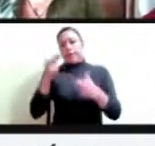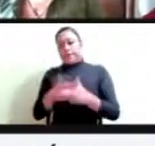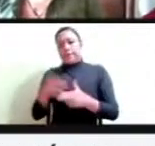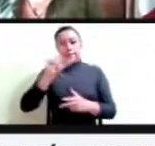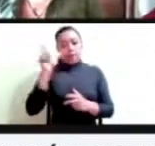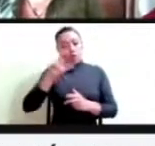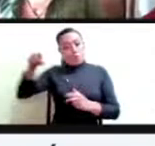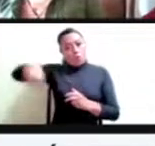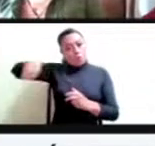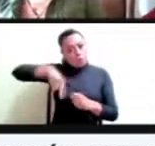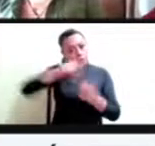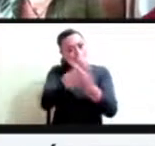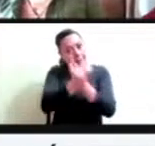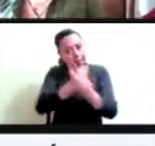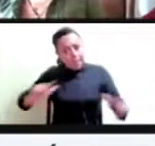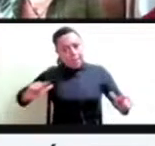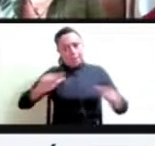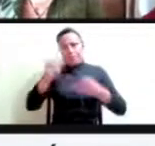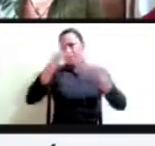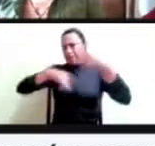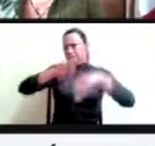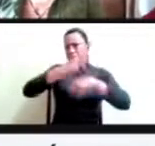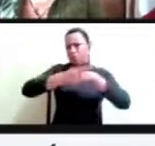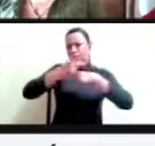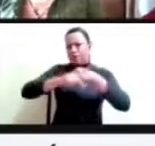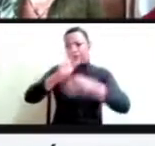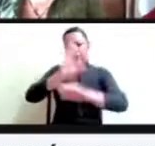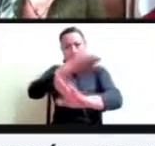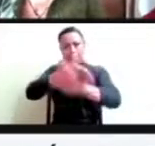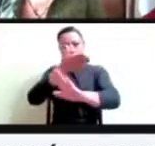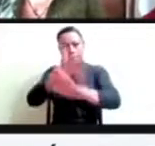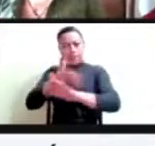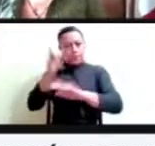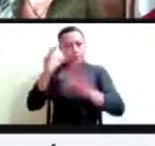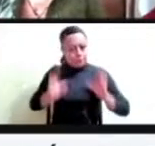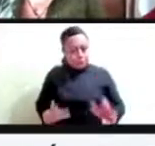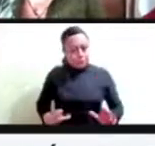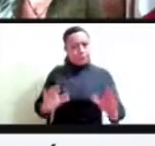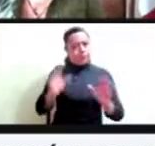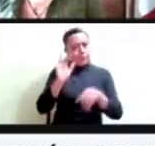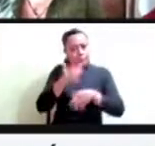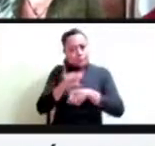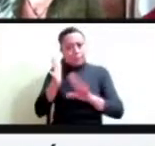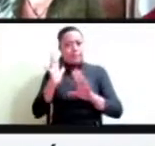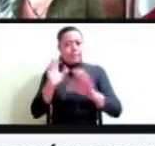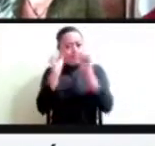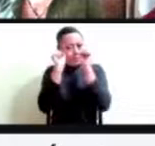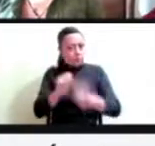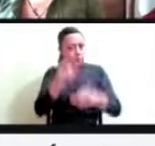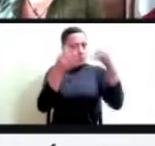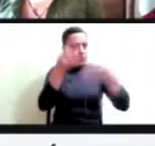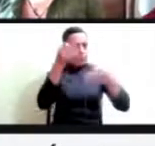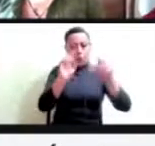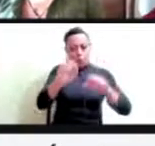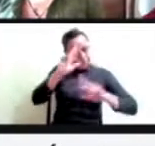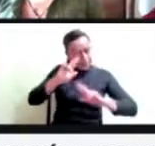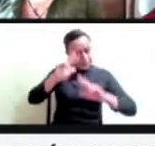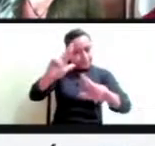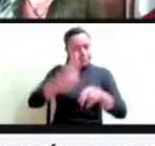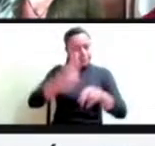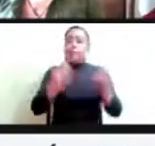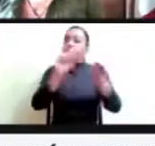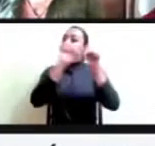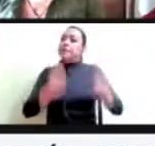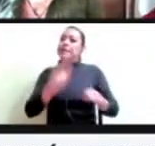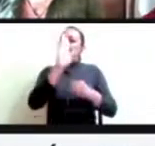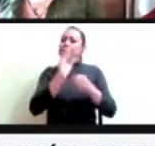de cualquier riesgo que atente contra su integridad, seguridad jurídica y dignidad. El sistema nos ha impedido que esas medidas